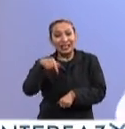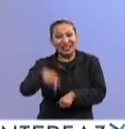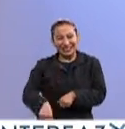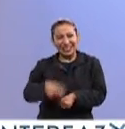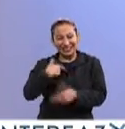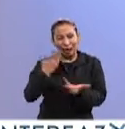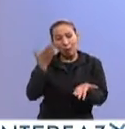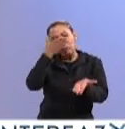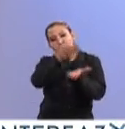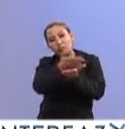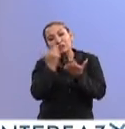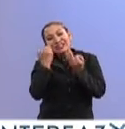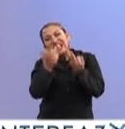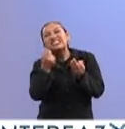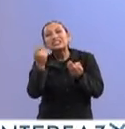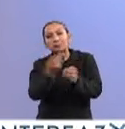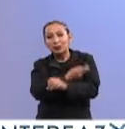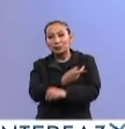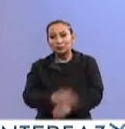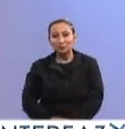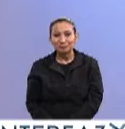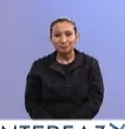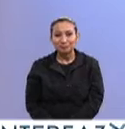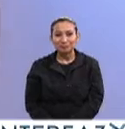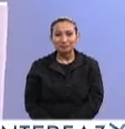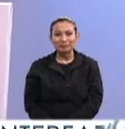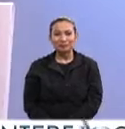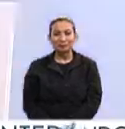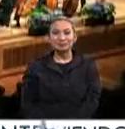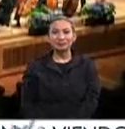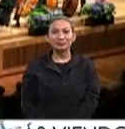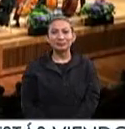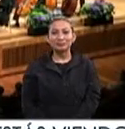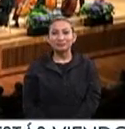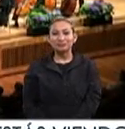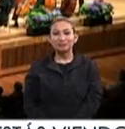la Agencia Informativa de Educación les damos todos los detalles al respecto.